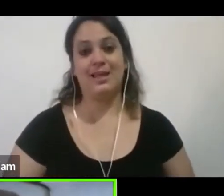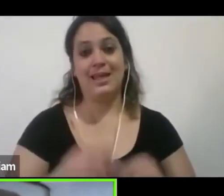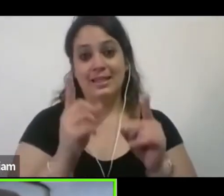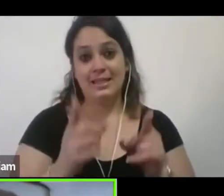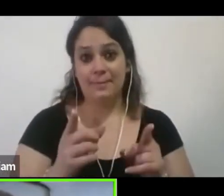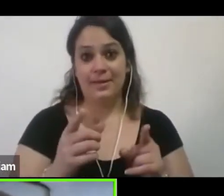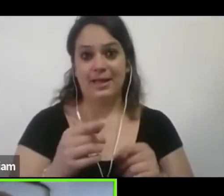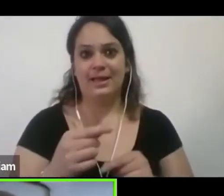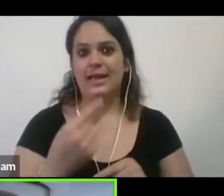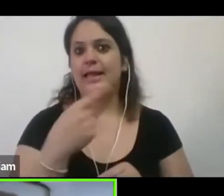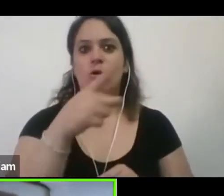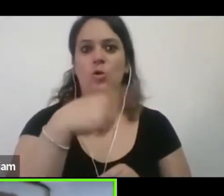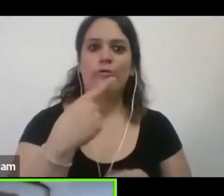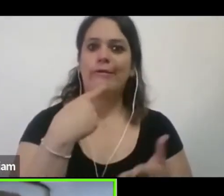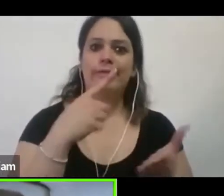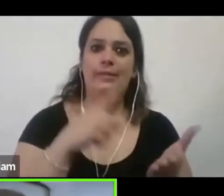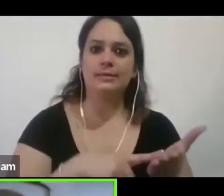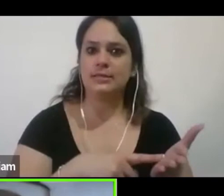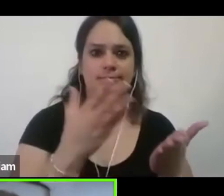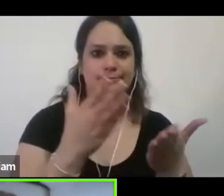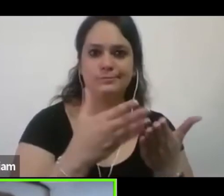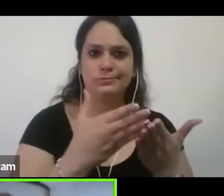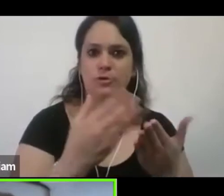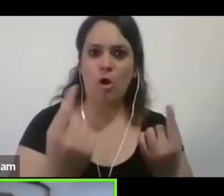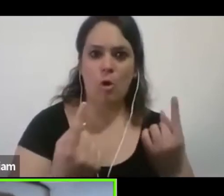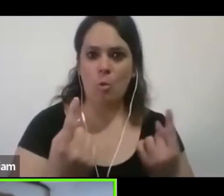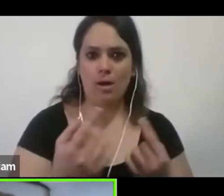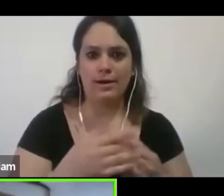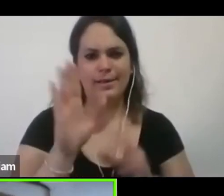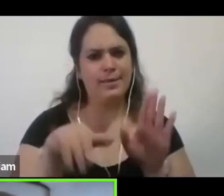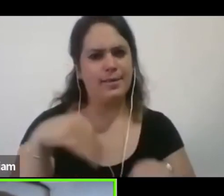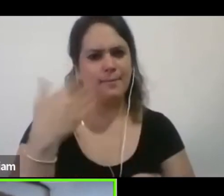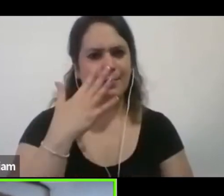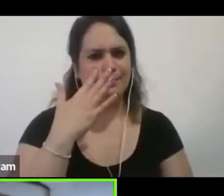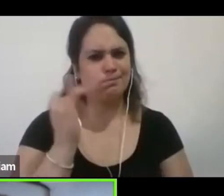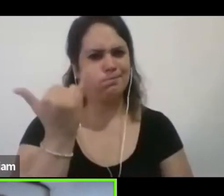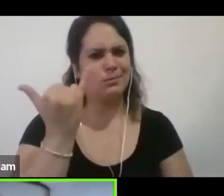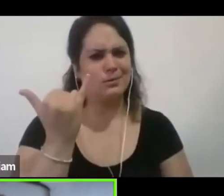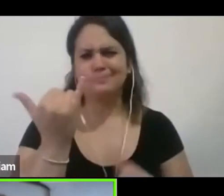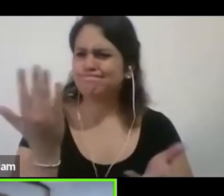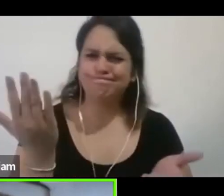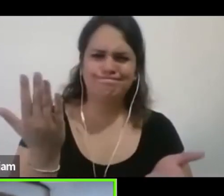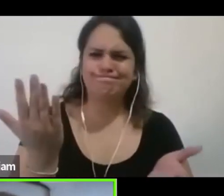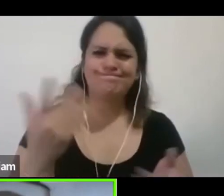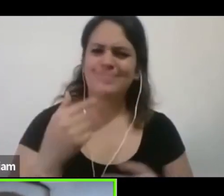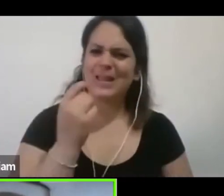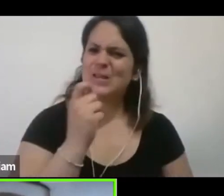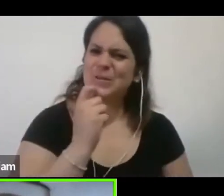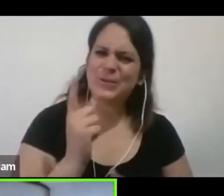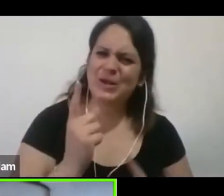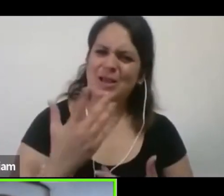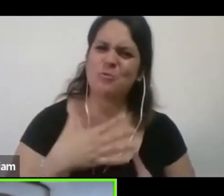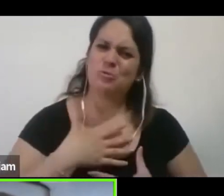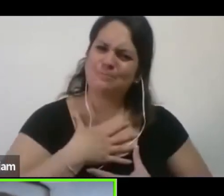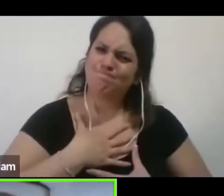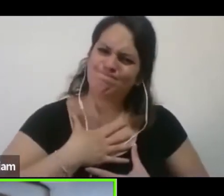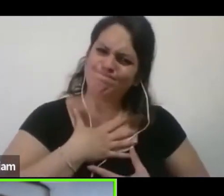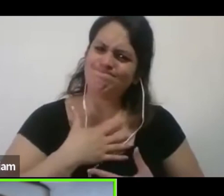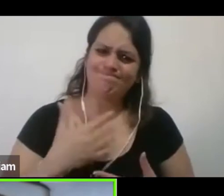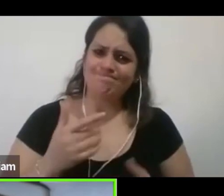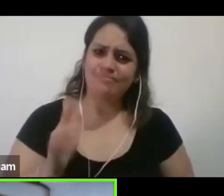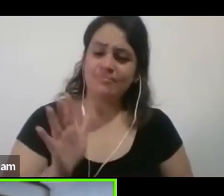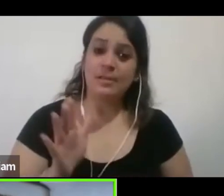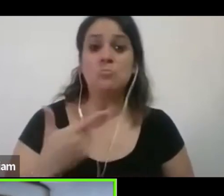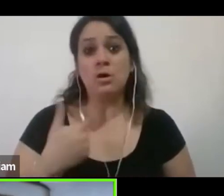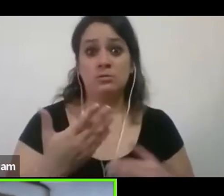ellos deciden por alguna carrera y se dan cuenta que no va afín a sus gustos y deseos, y bueno, se